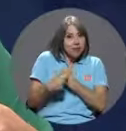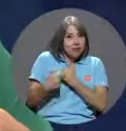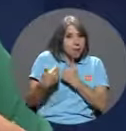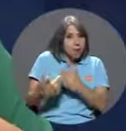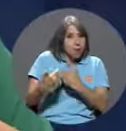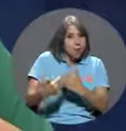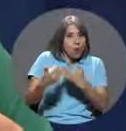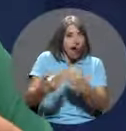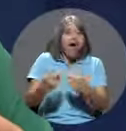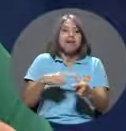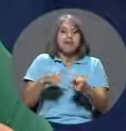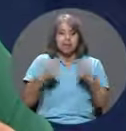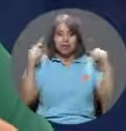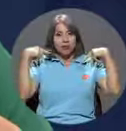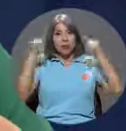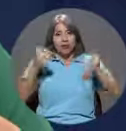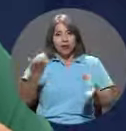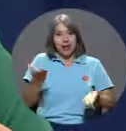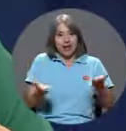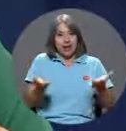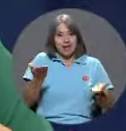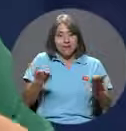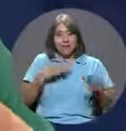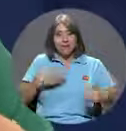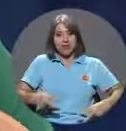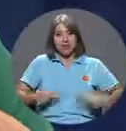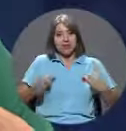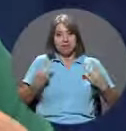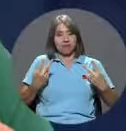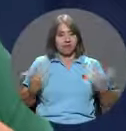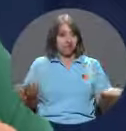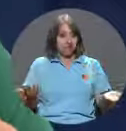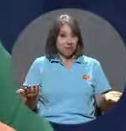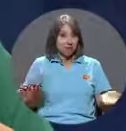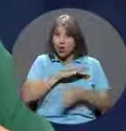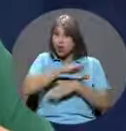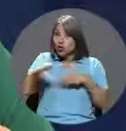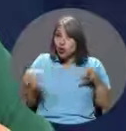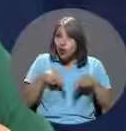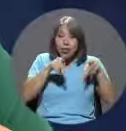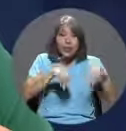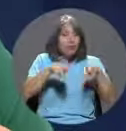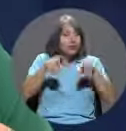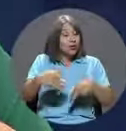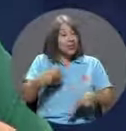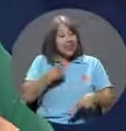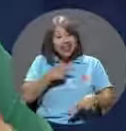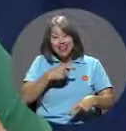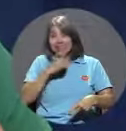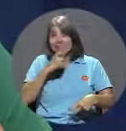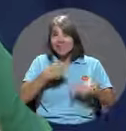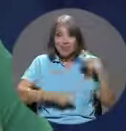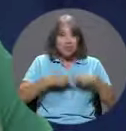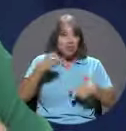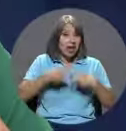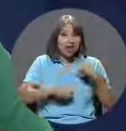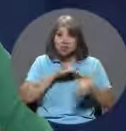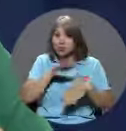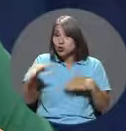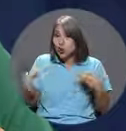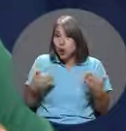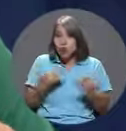necesario, voy a mantener entonces el equilibrio en mi vida. Como todos vamos a tener dificultades, todas las personas